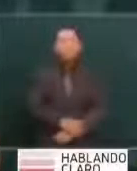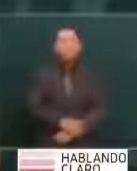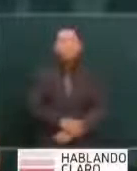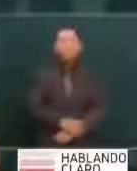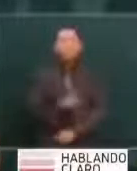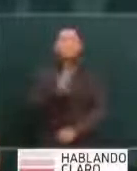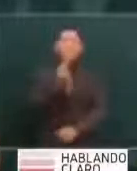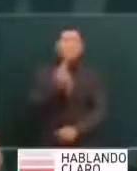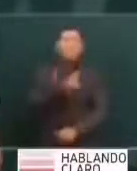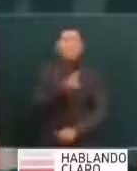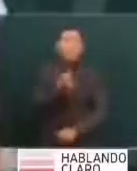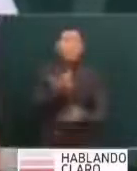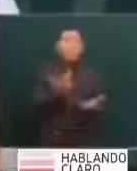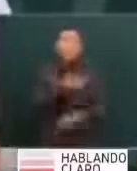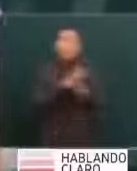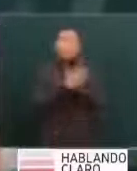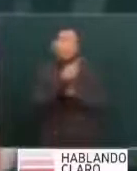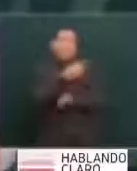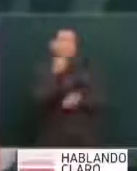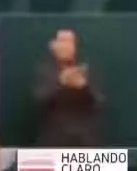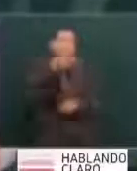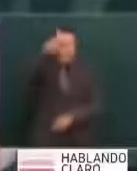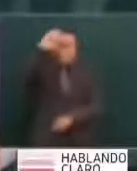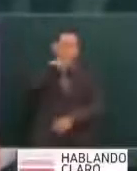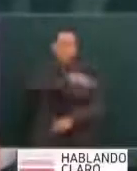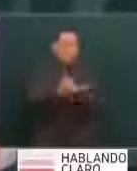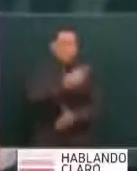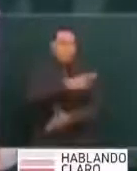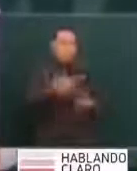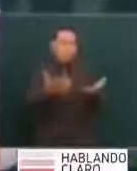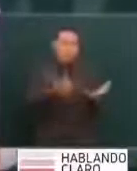Y tienen que ser los cubanos los que decidan,